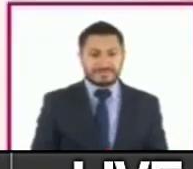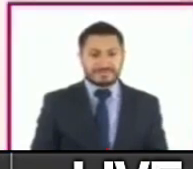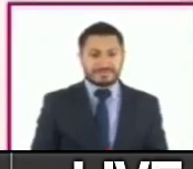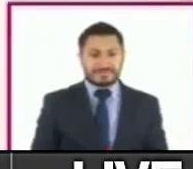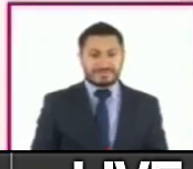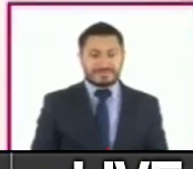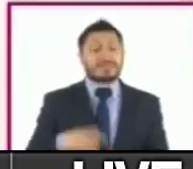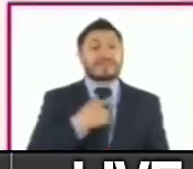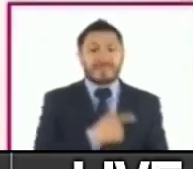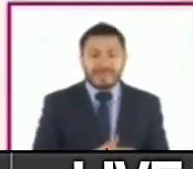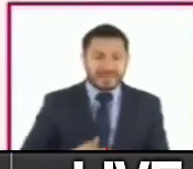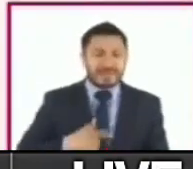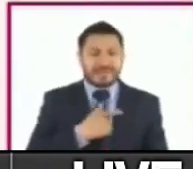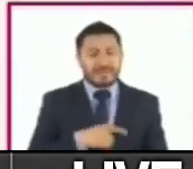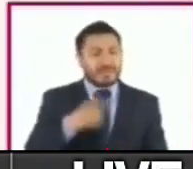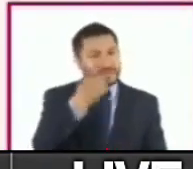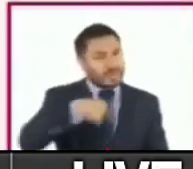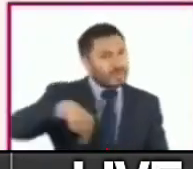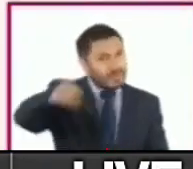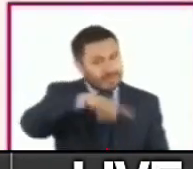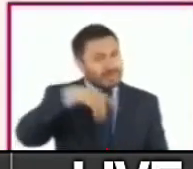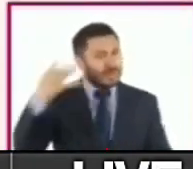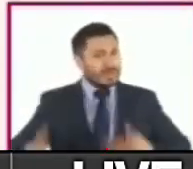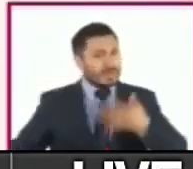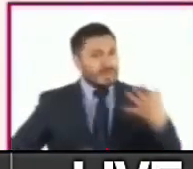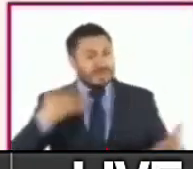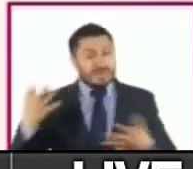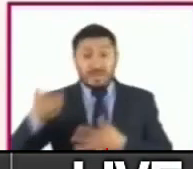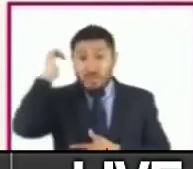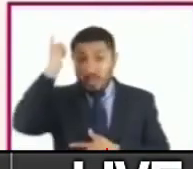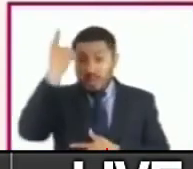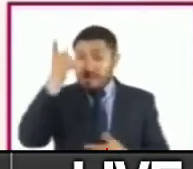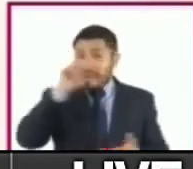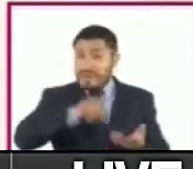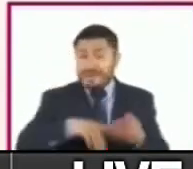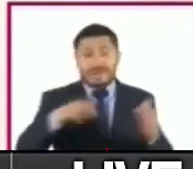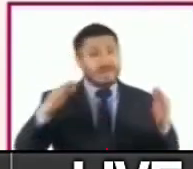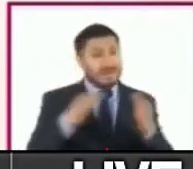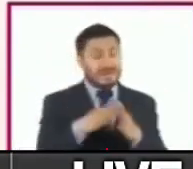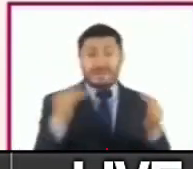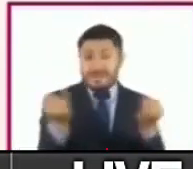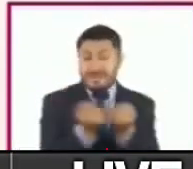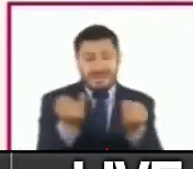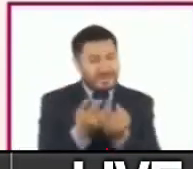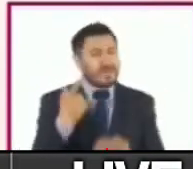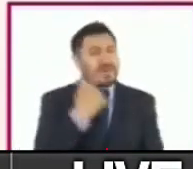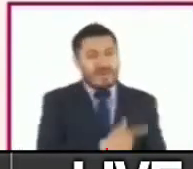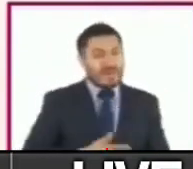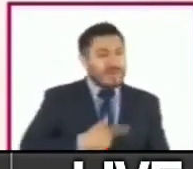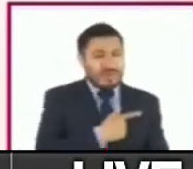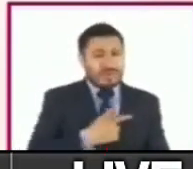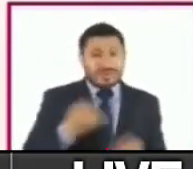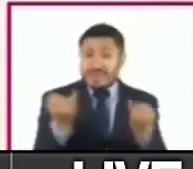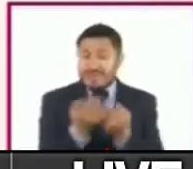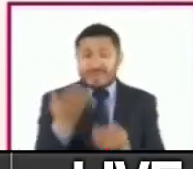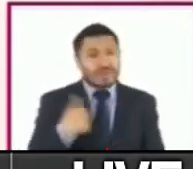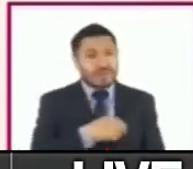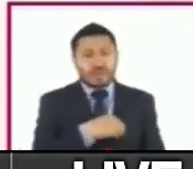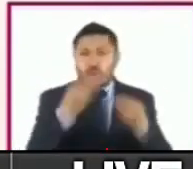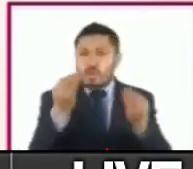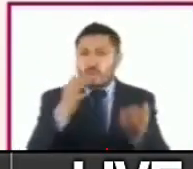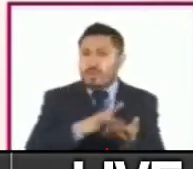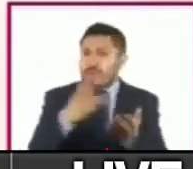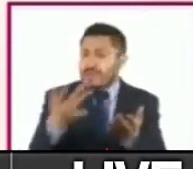Me da gusto que se hayan divertido y espero que ustedes en casa también lo hayan disfrutado como nosotros. Muchas gracias